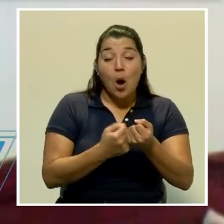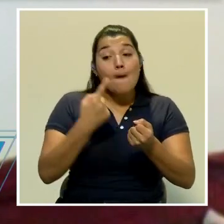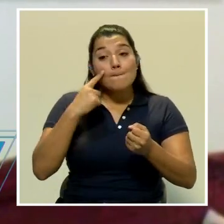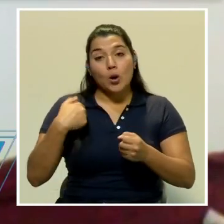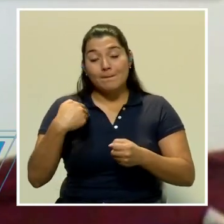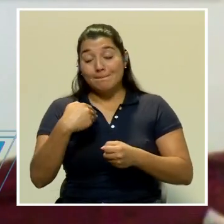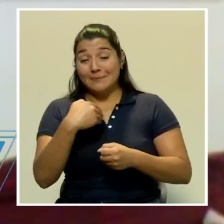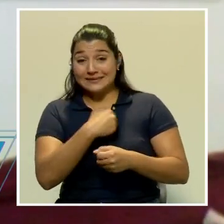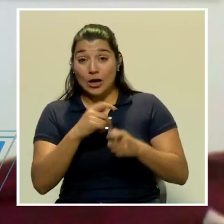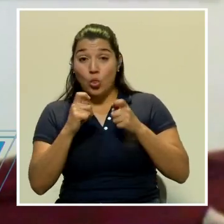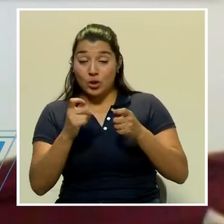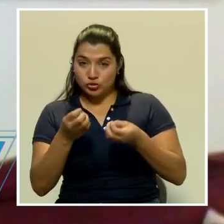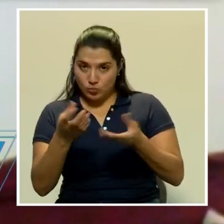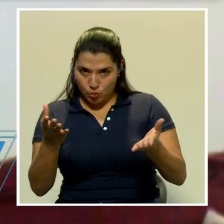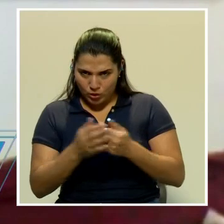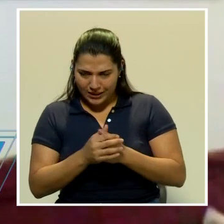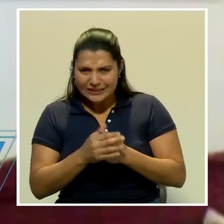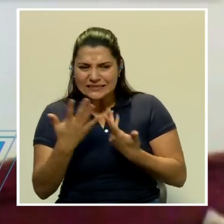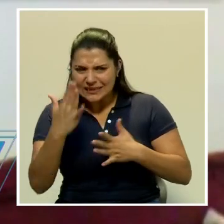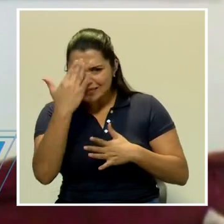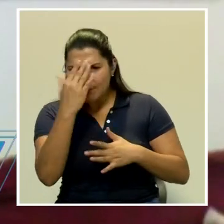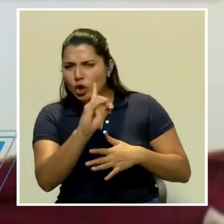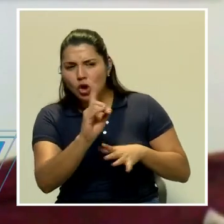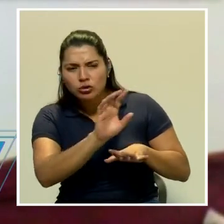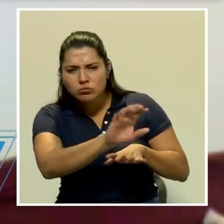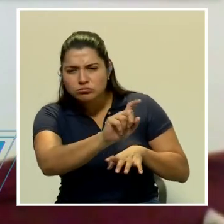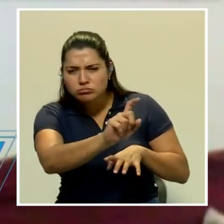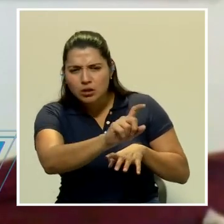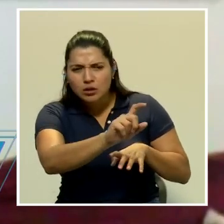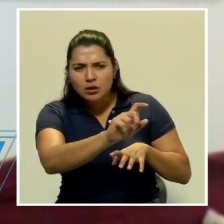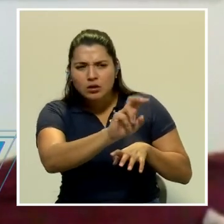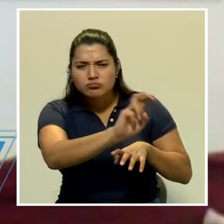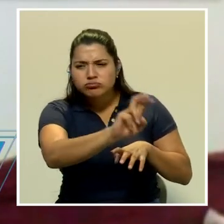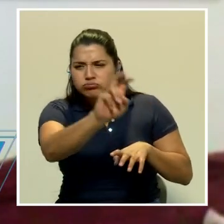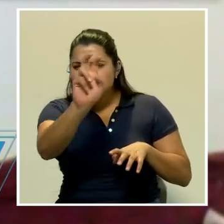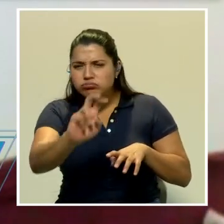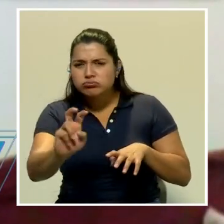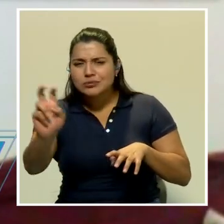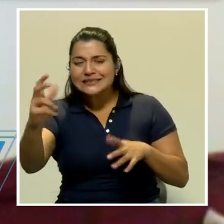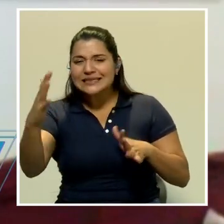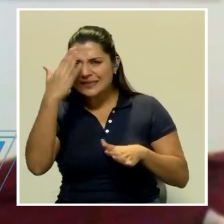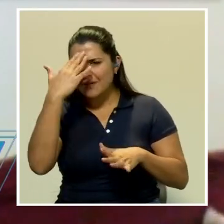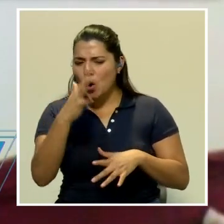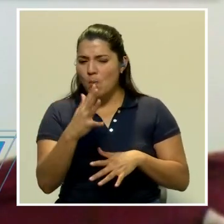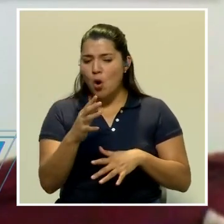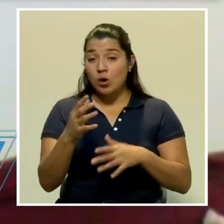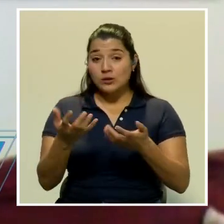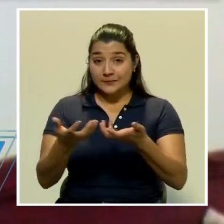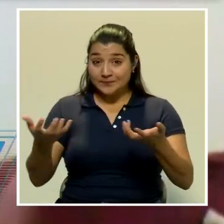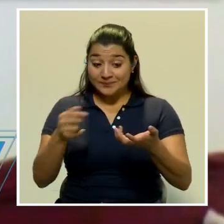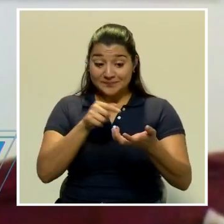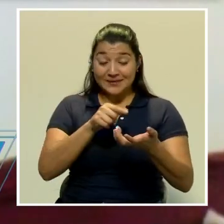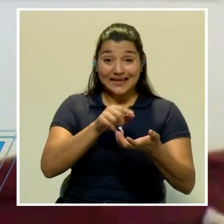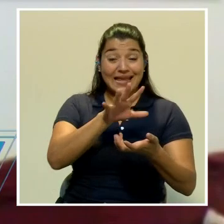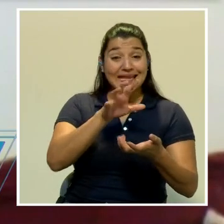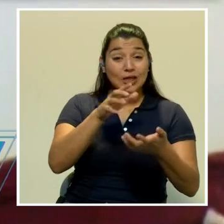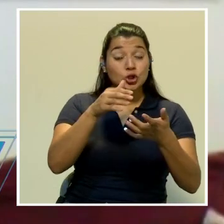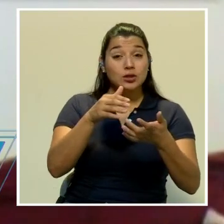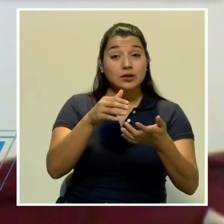del Ministerio de Educación Pública. Y ese casi medio millón de estudiantes que tienen algunos